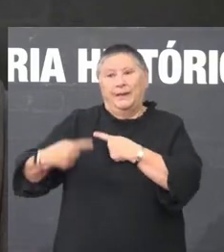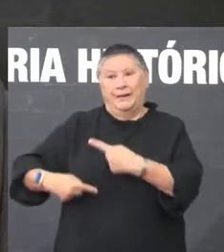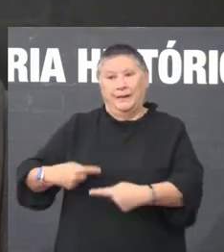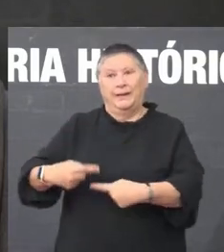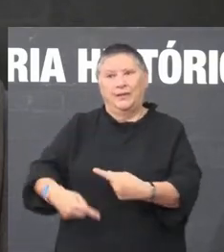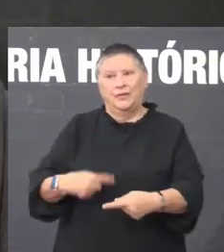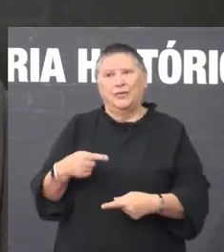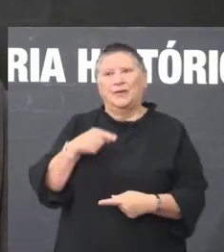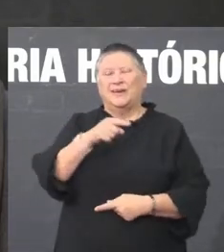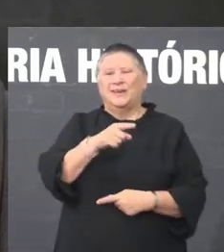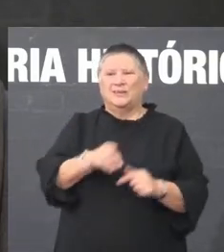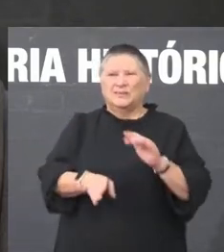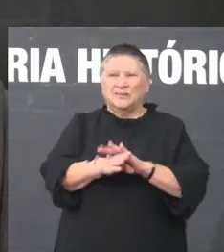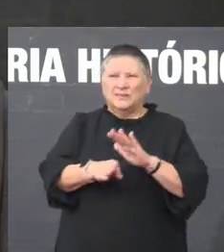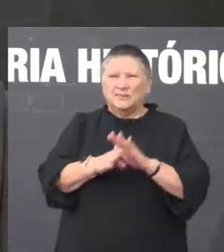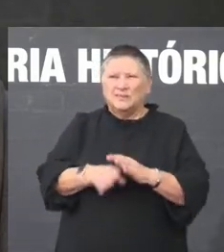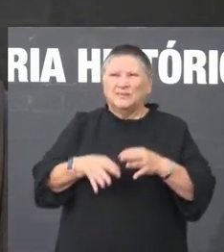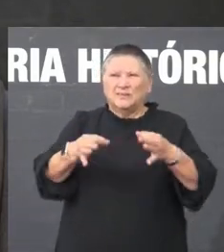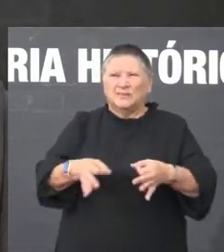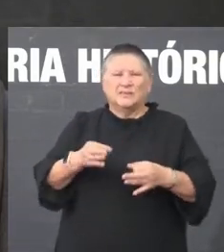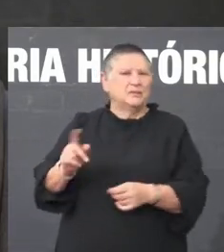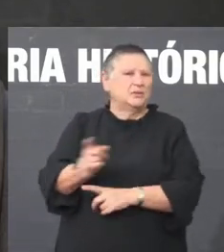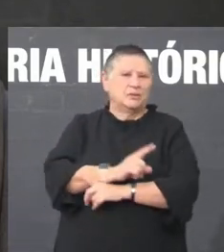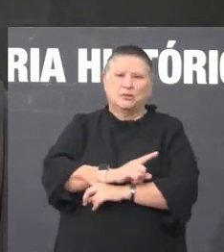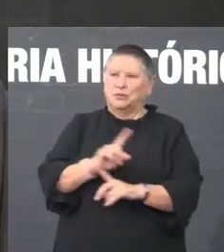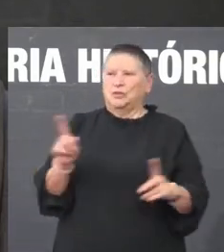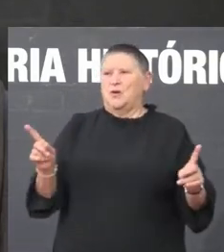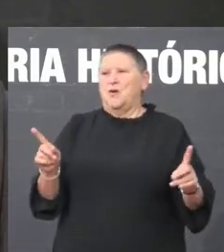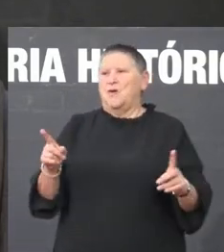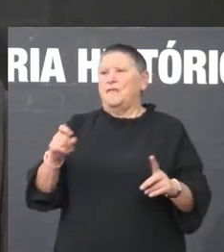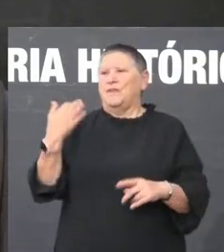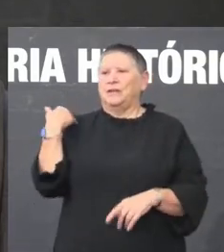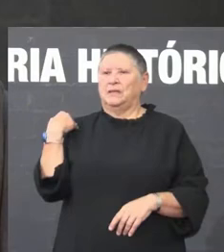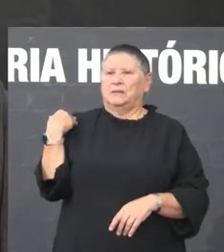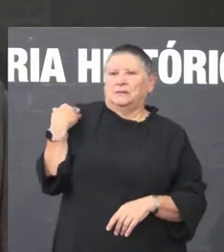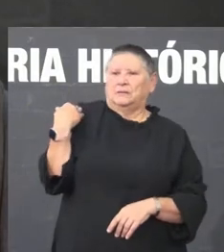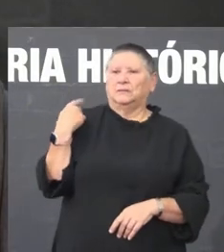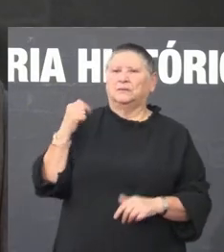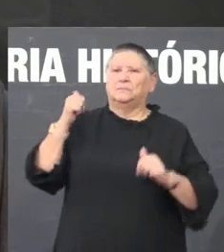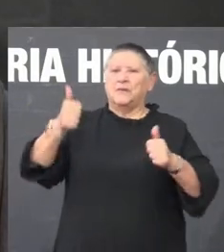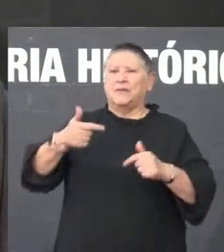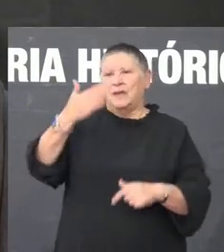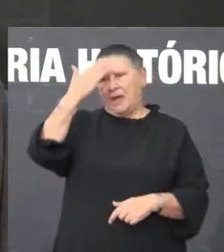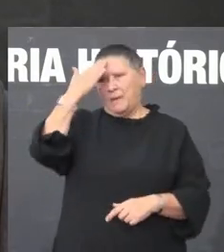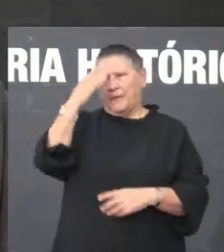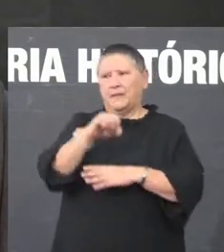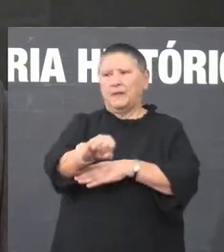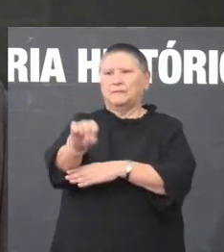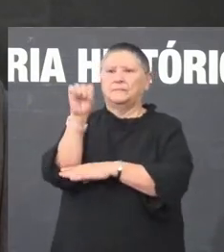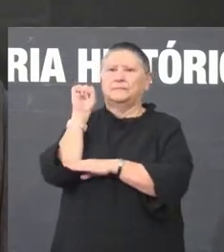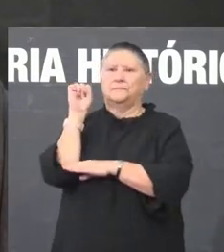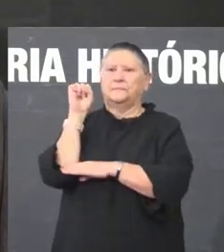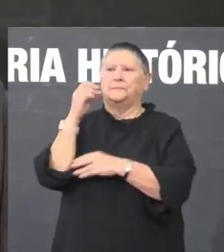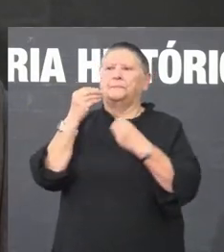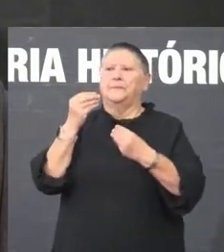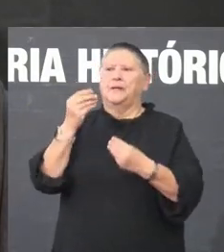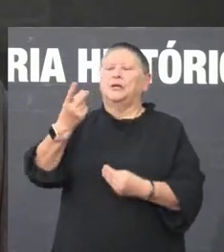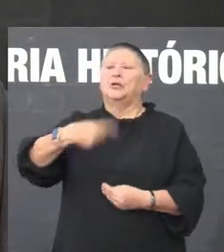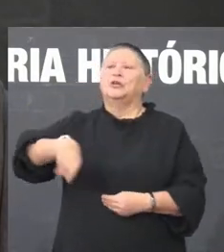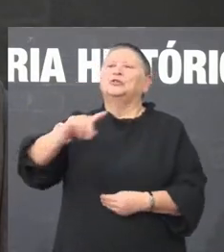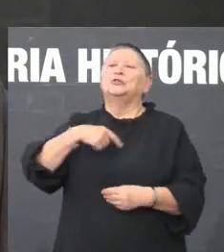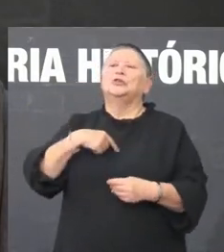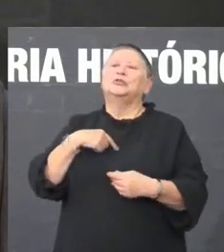non siga manténdose así. E levantar de verdade a paletilla, elevar sempre a cabeza ben alta, porque nós somos o que